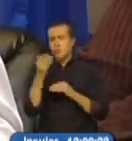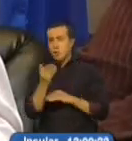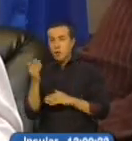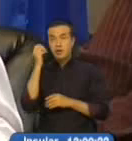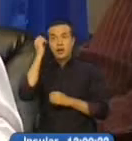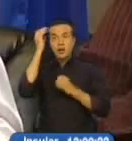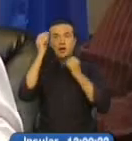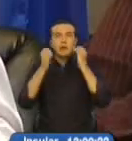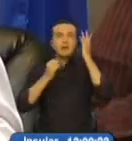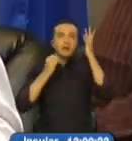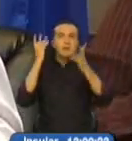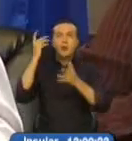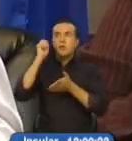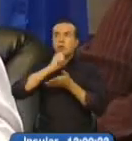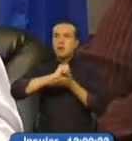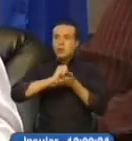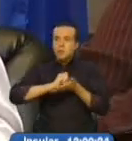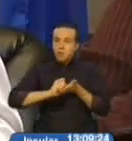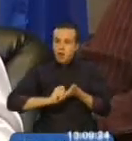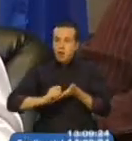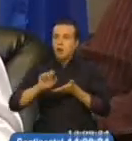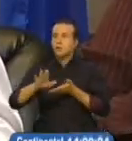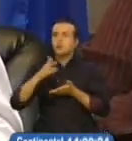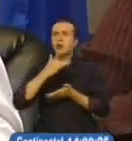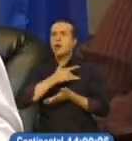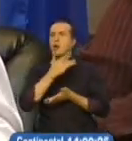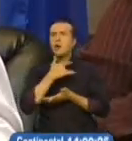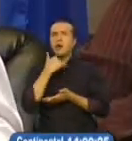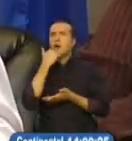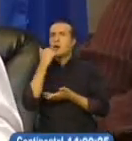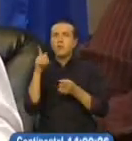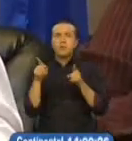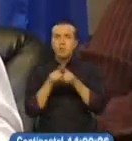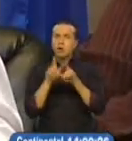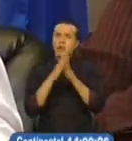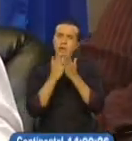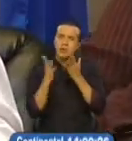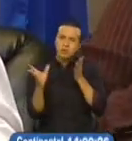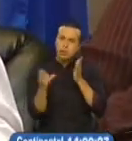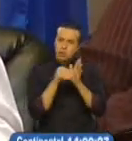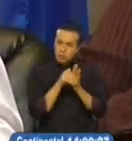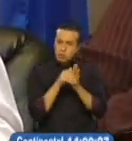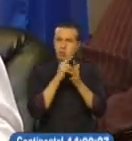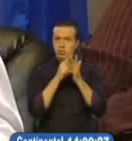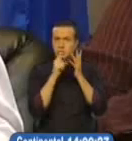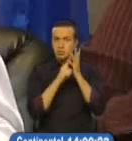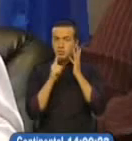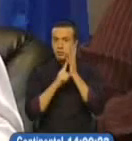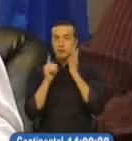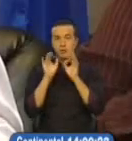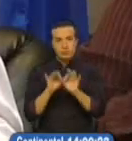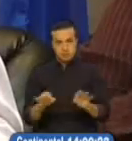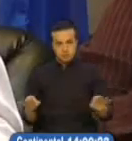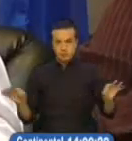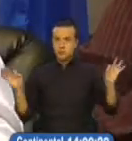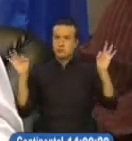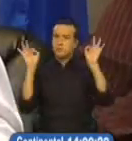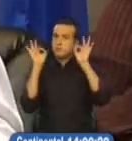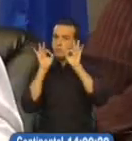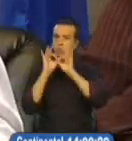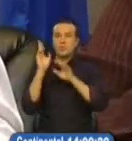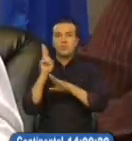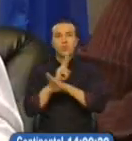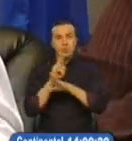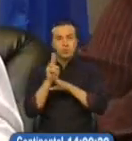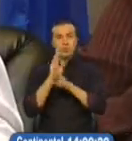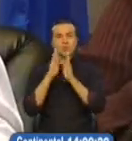crear, el chico puede dibujar, el chico puede hacer otro parecido. Es decir, eso es importante, el uso